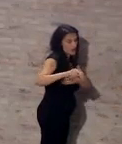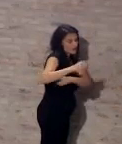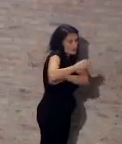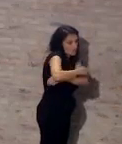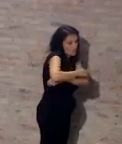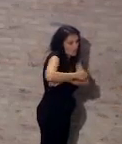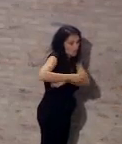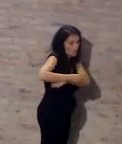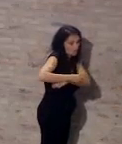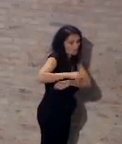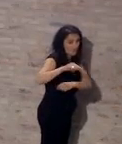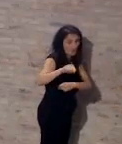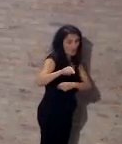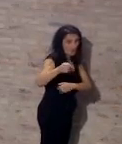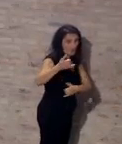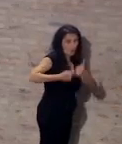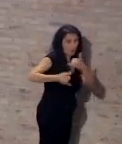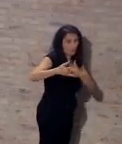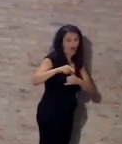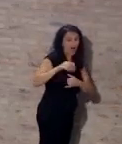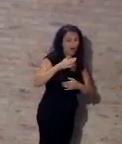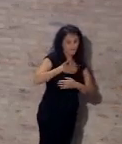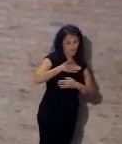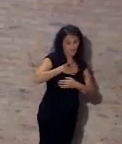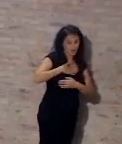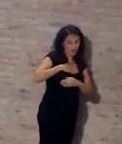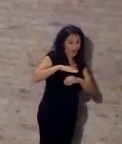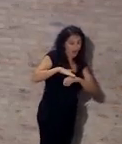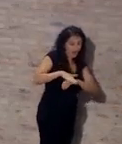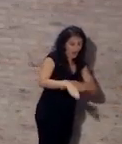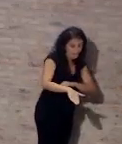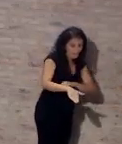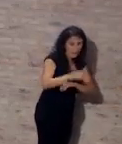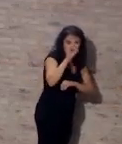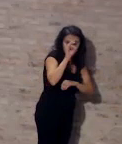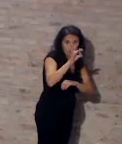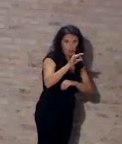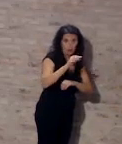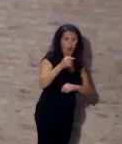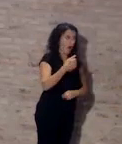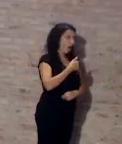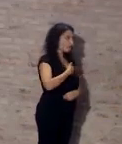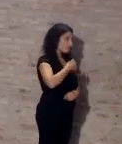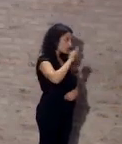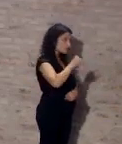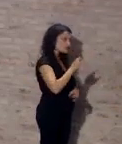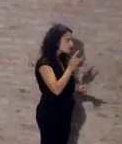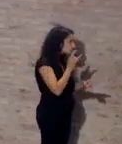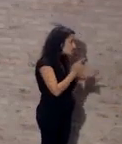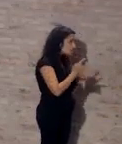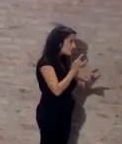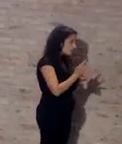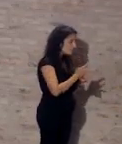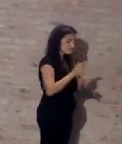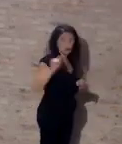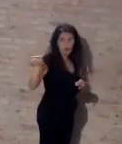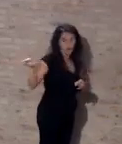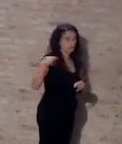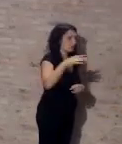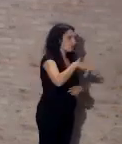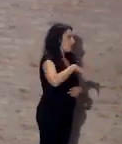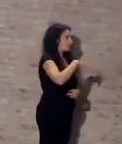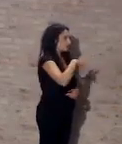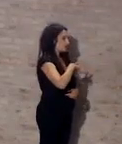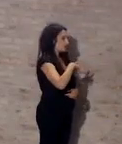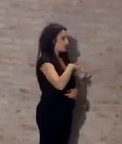que era muy humilde y decía a mí no me bajan la rampa a mí me la bajan siempre pero yo me